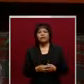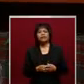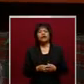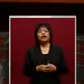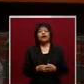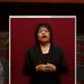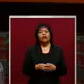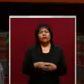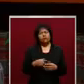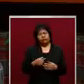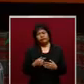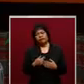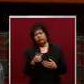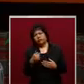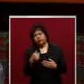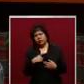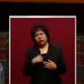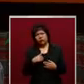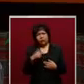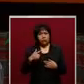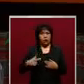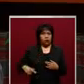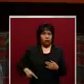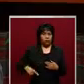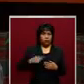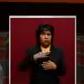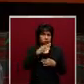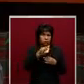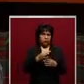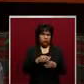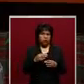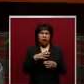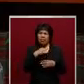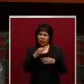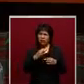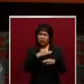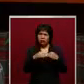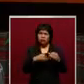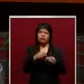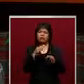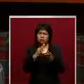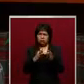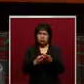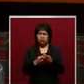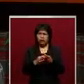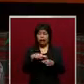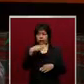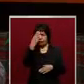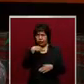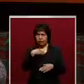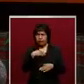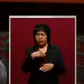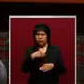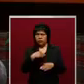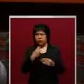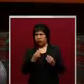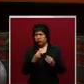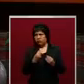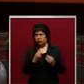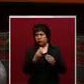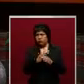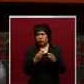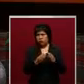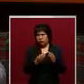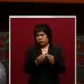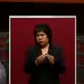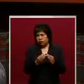servidor tiene, como lo ha instruido el gobernador, tenemos que dar certezas, aún sabiendo que hay cosas que se tienen que